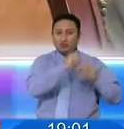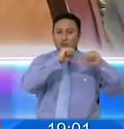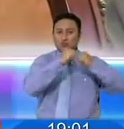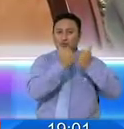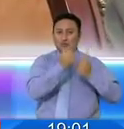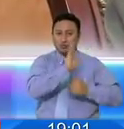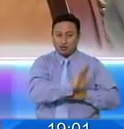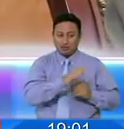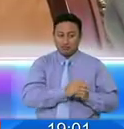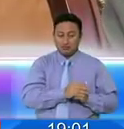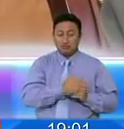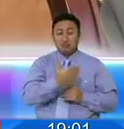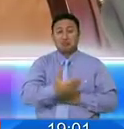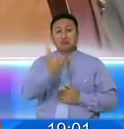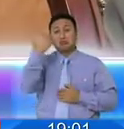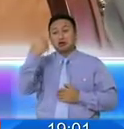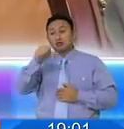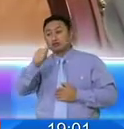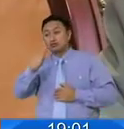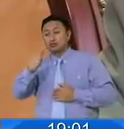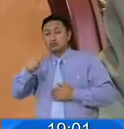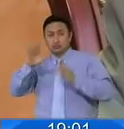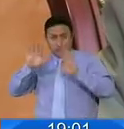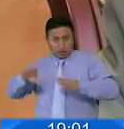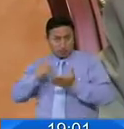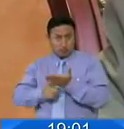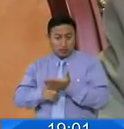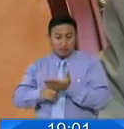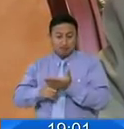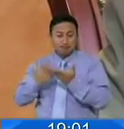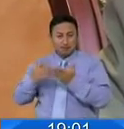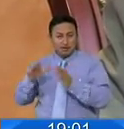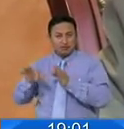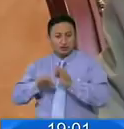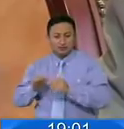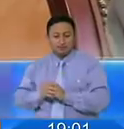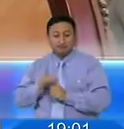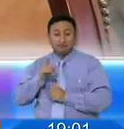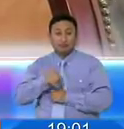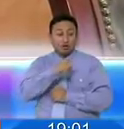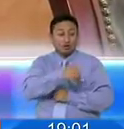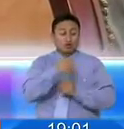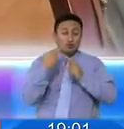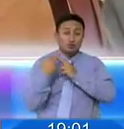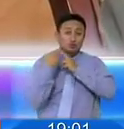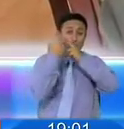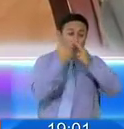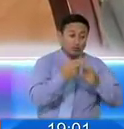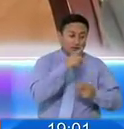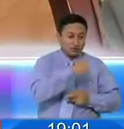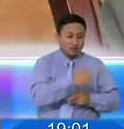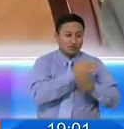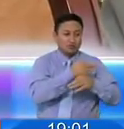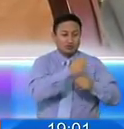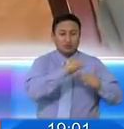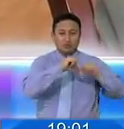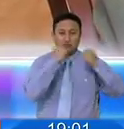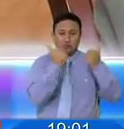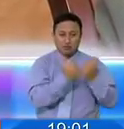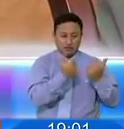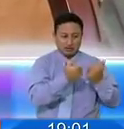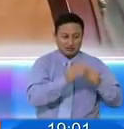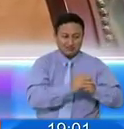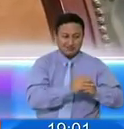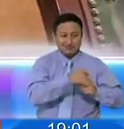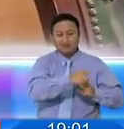existido en otras ocasiones y se ha dicho que aquellos actos que no estén dentro del ámbito de las funciones del asambleísta, que estén por fuera